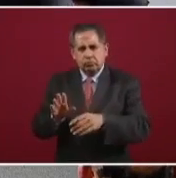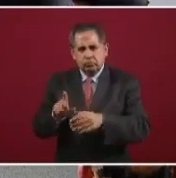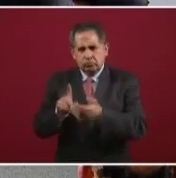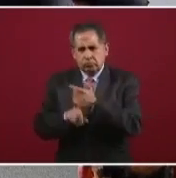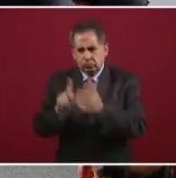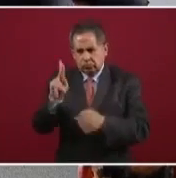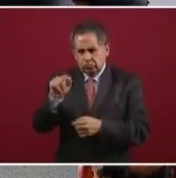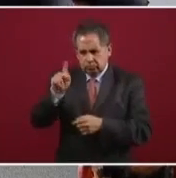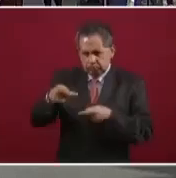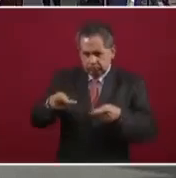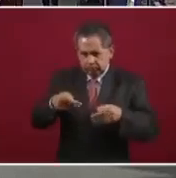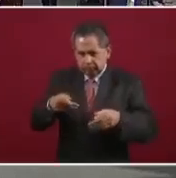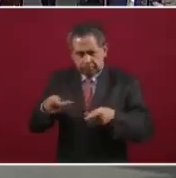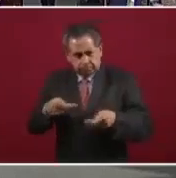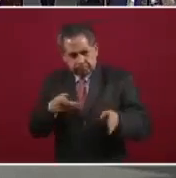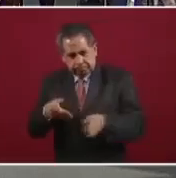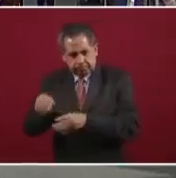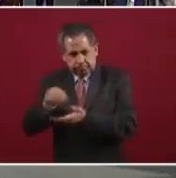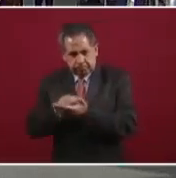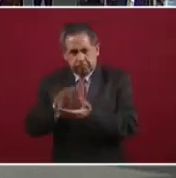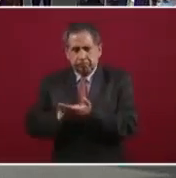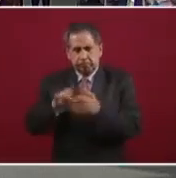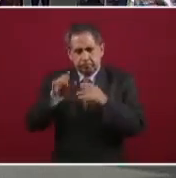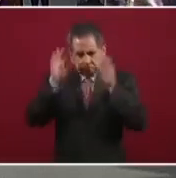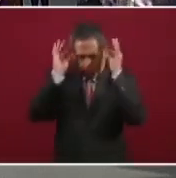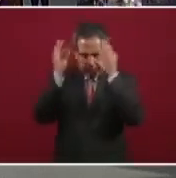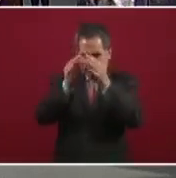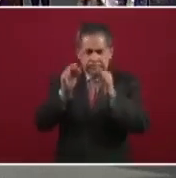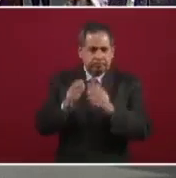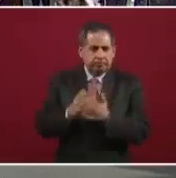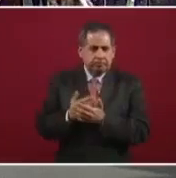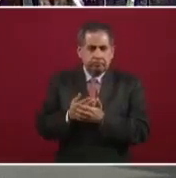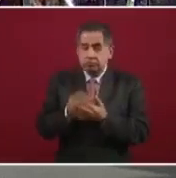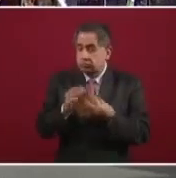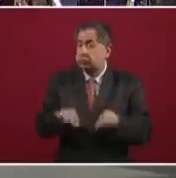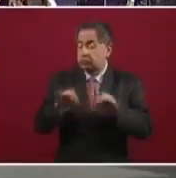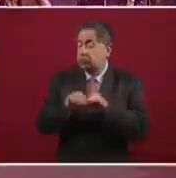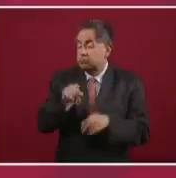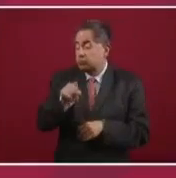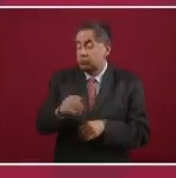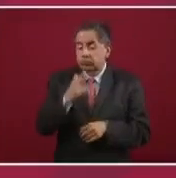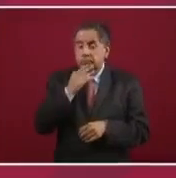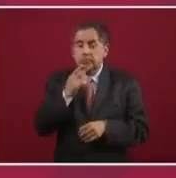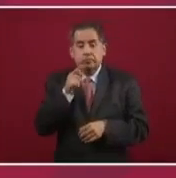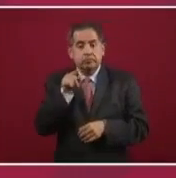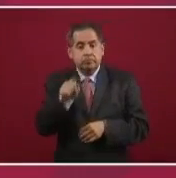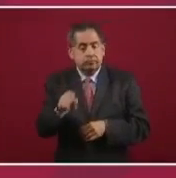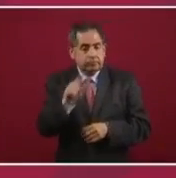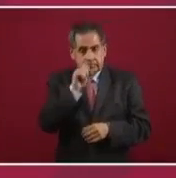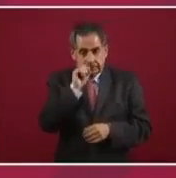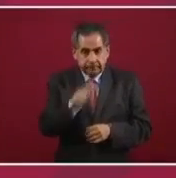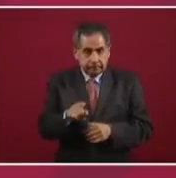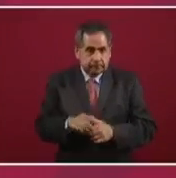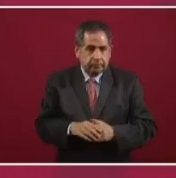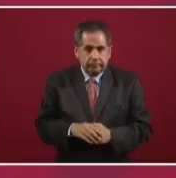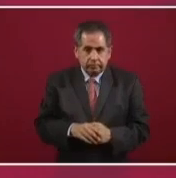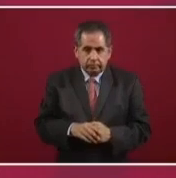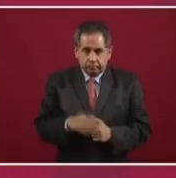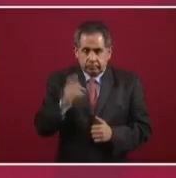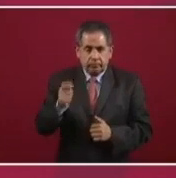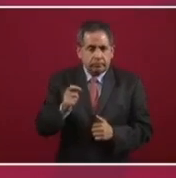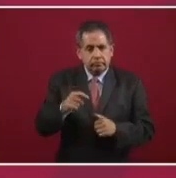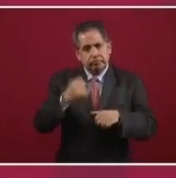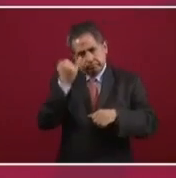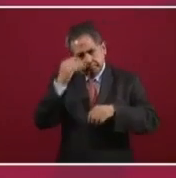todo el plan de aduanas, que nos importa mucho. Además, es